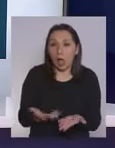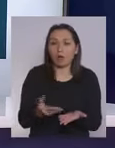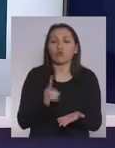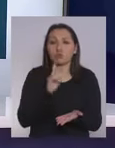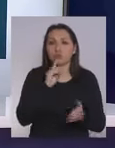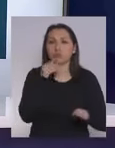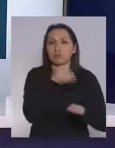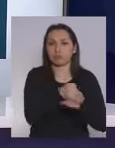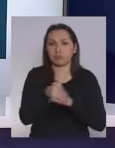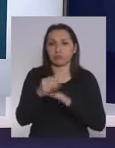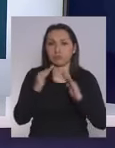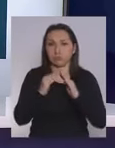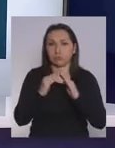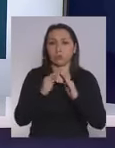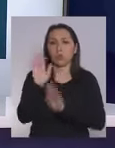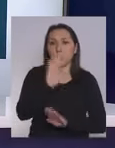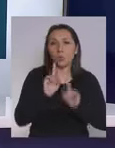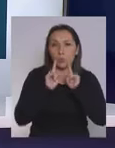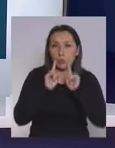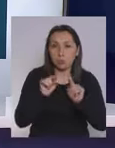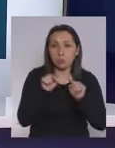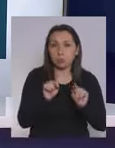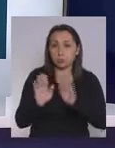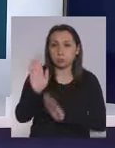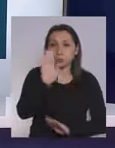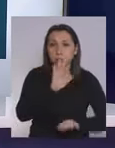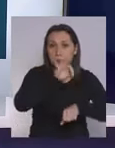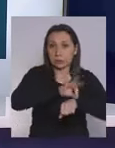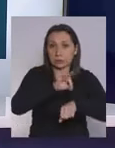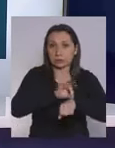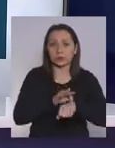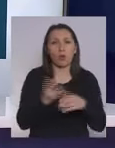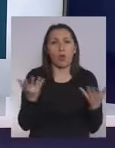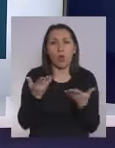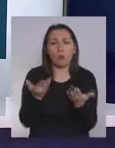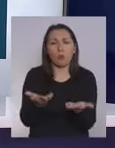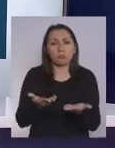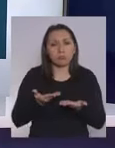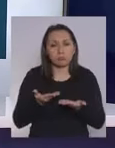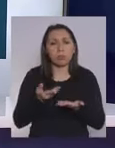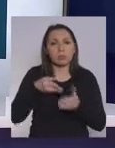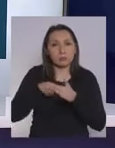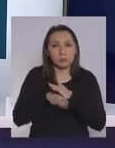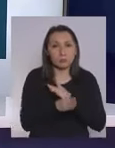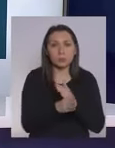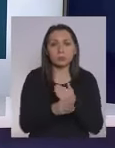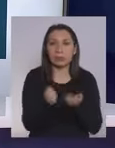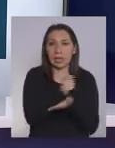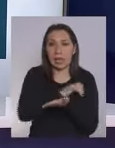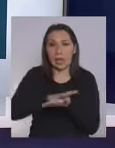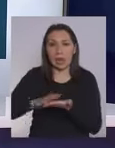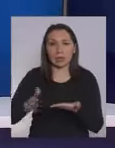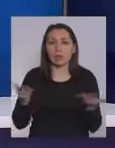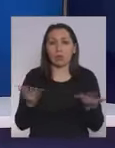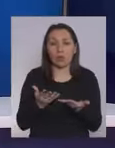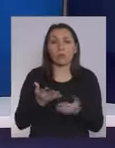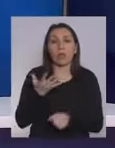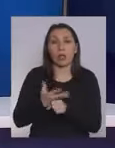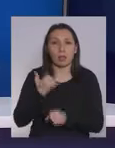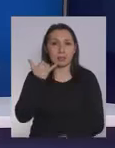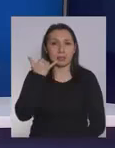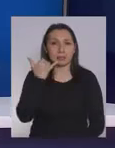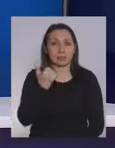ocupados para poder acceder a una residencia sanitaria de forma totalmente gratuita existe